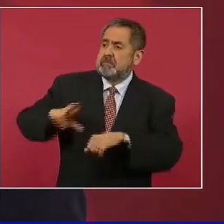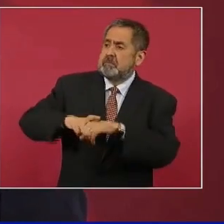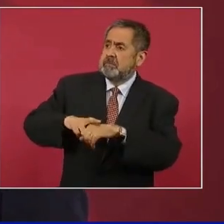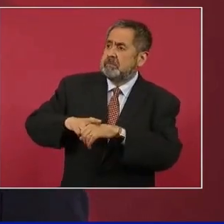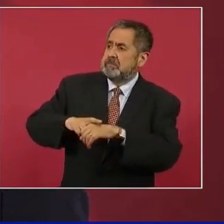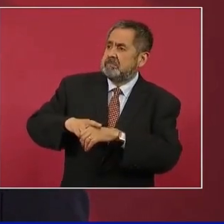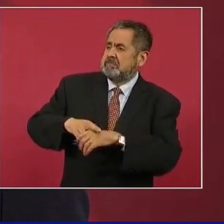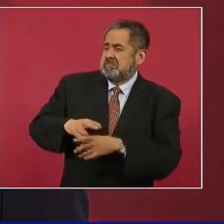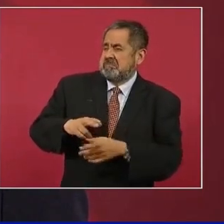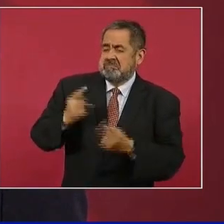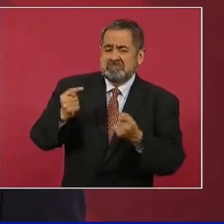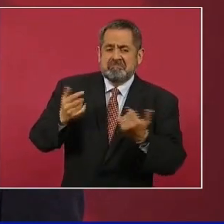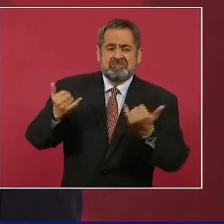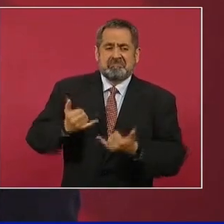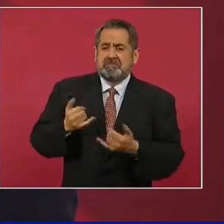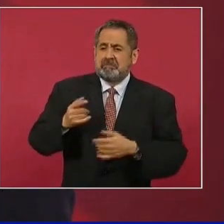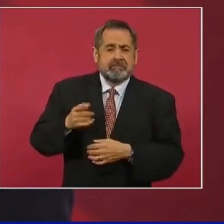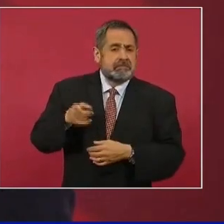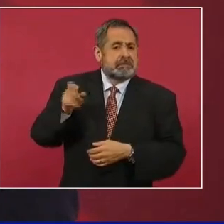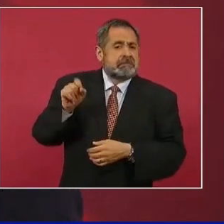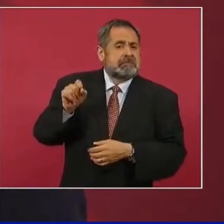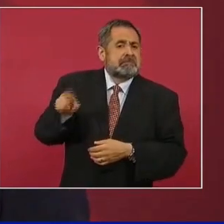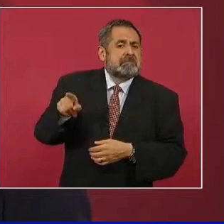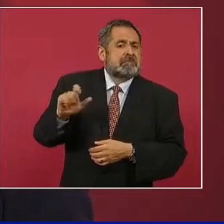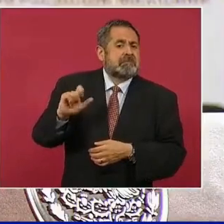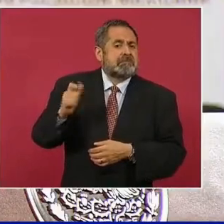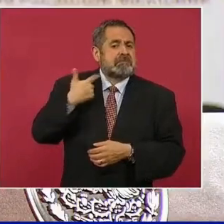gobernantes, que eran los primeros